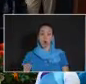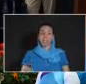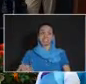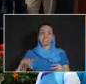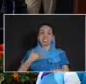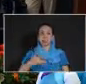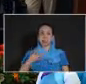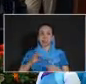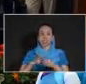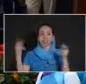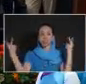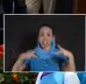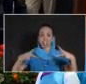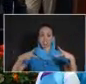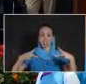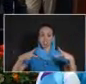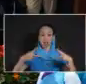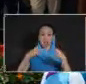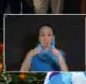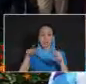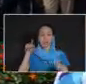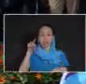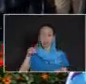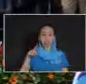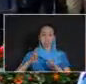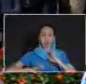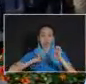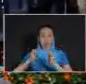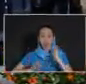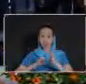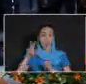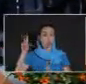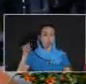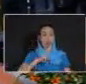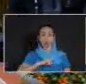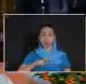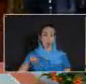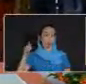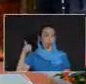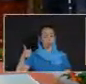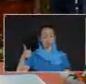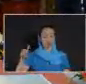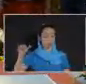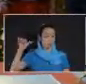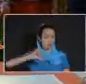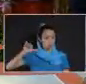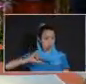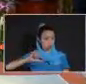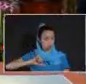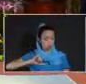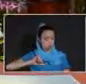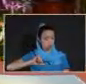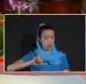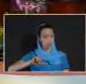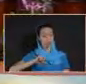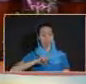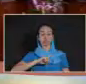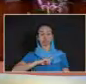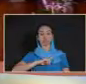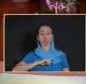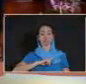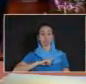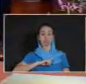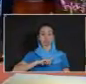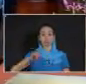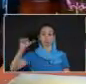¿verdad? Pero todos esos sentimientos no son apropiados. No son apropiados para